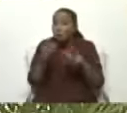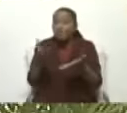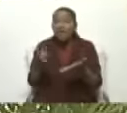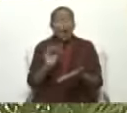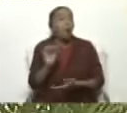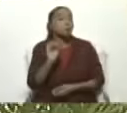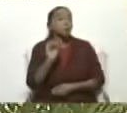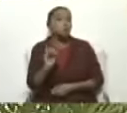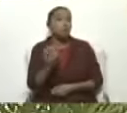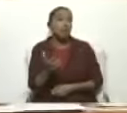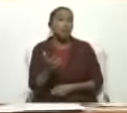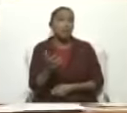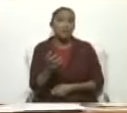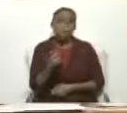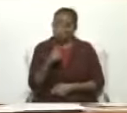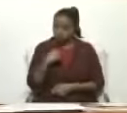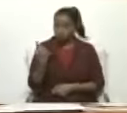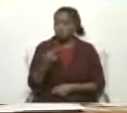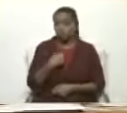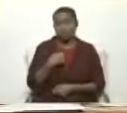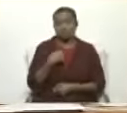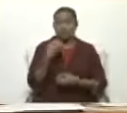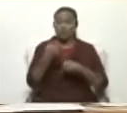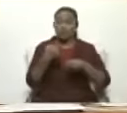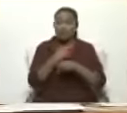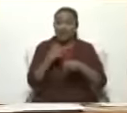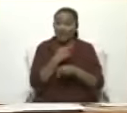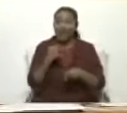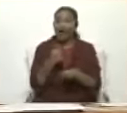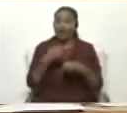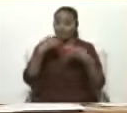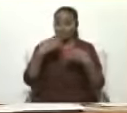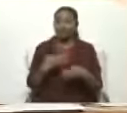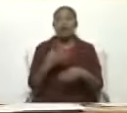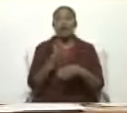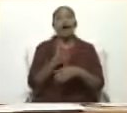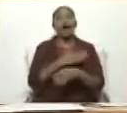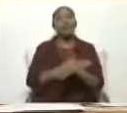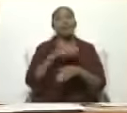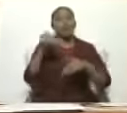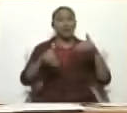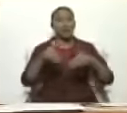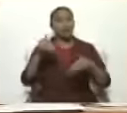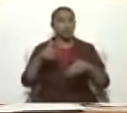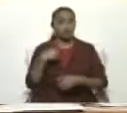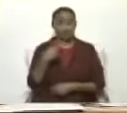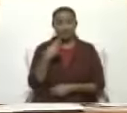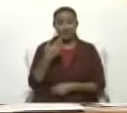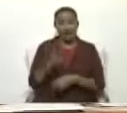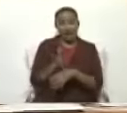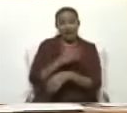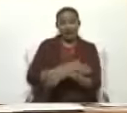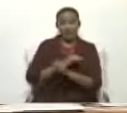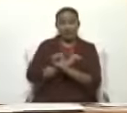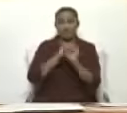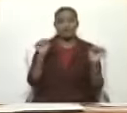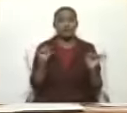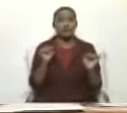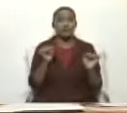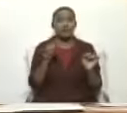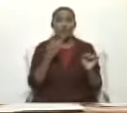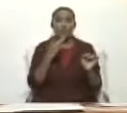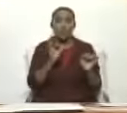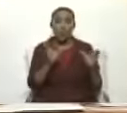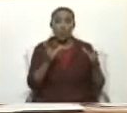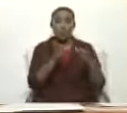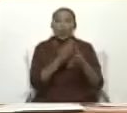Nosotros estamos haciendo las cosas que corresponden para una elección. Yo decía temprano, hace poquito, si usted tiene un juego de béisbol, usted